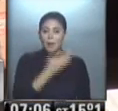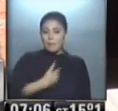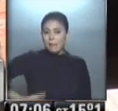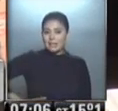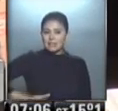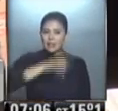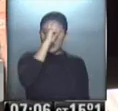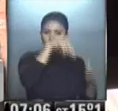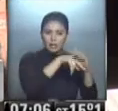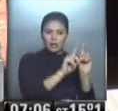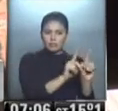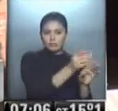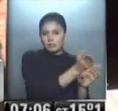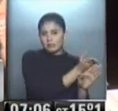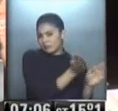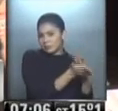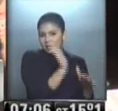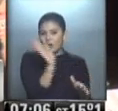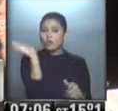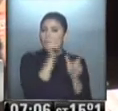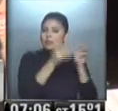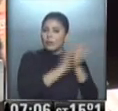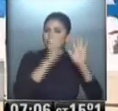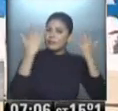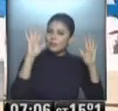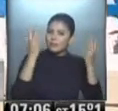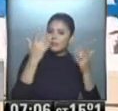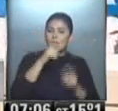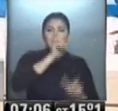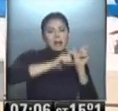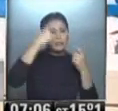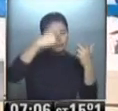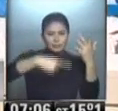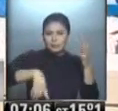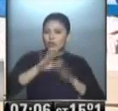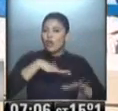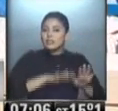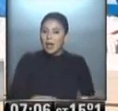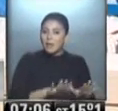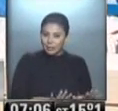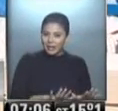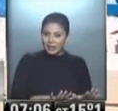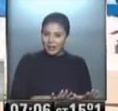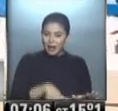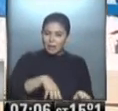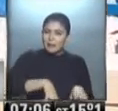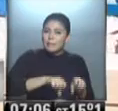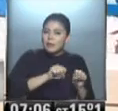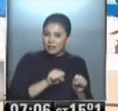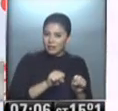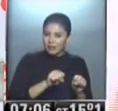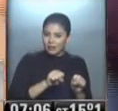medio del aplauso como recién estábamos compartiendo que le dedicaron 200 militantes que la esperaron desde la mañana